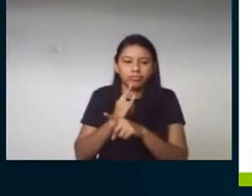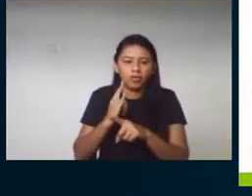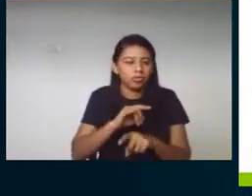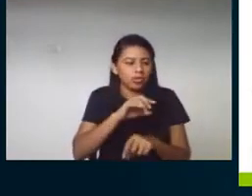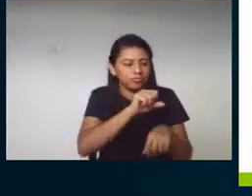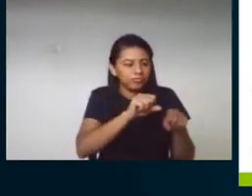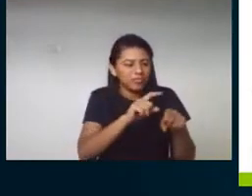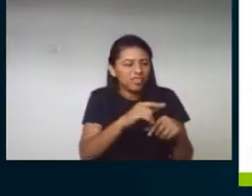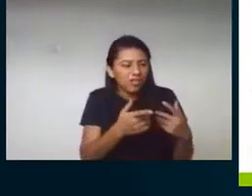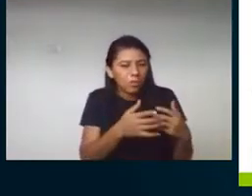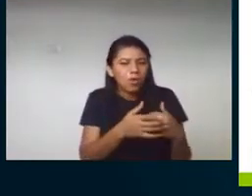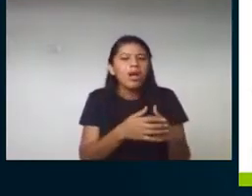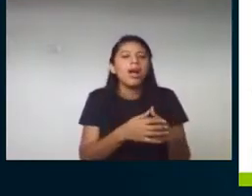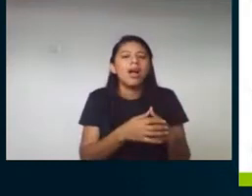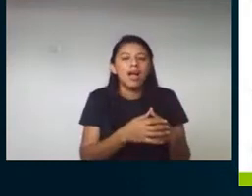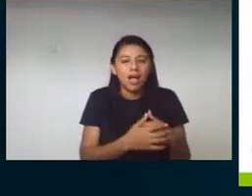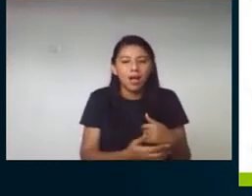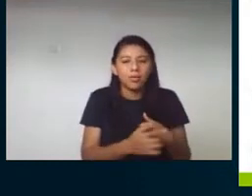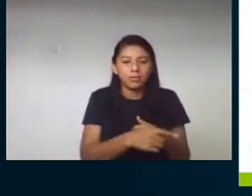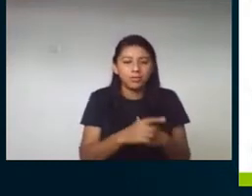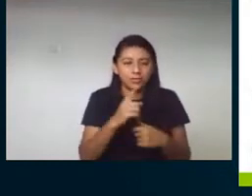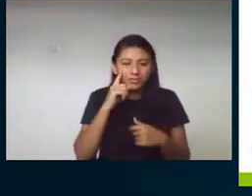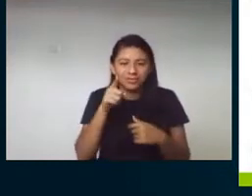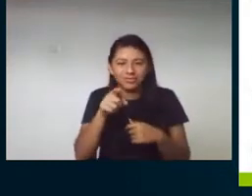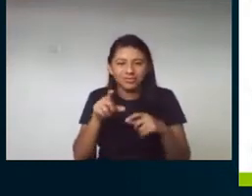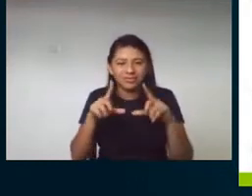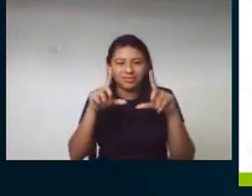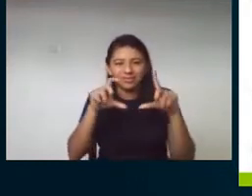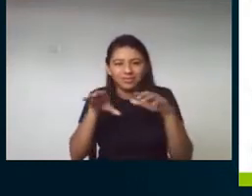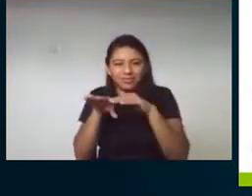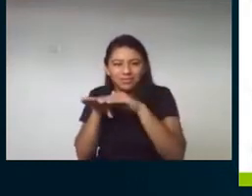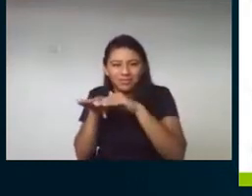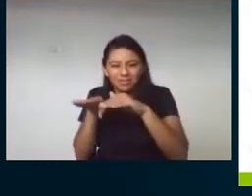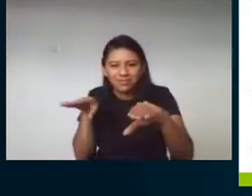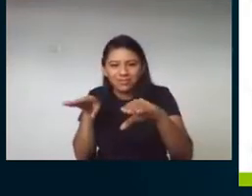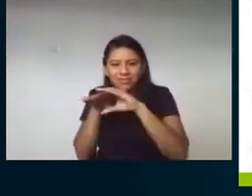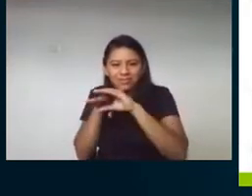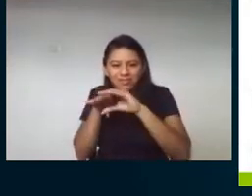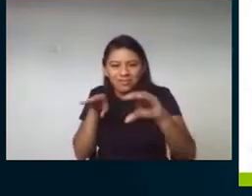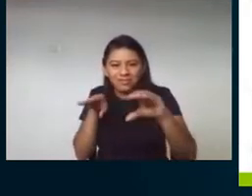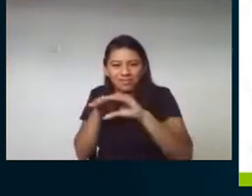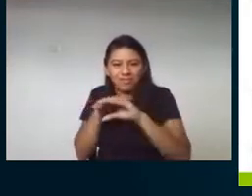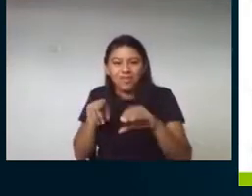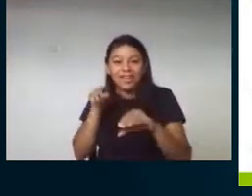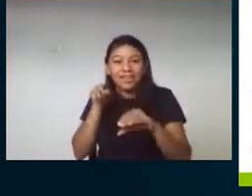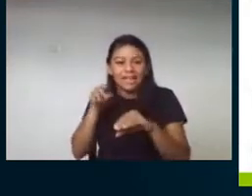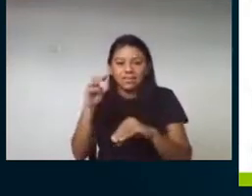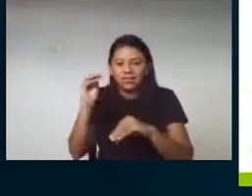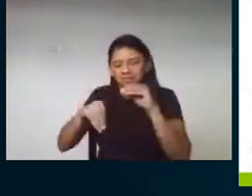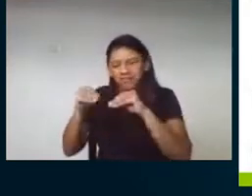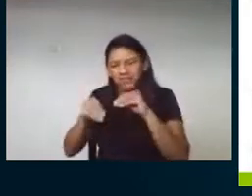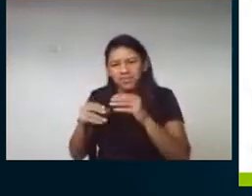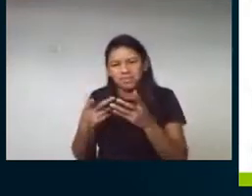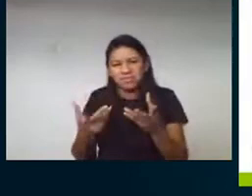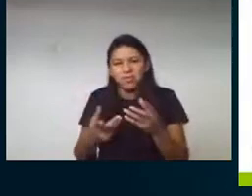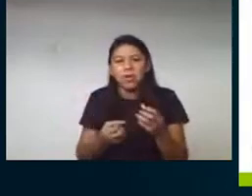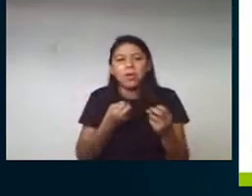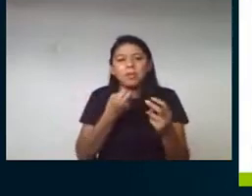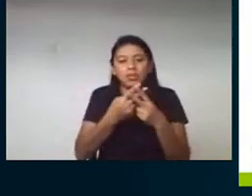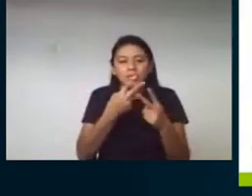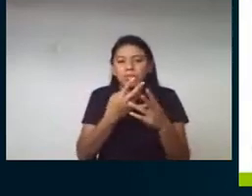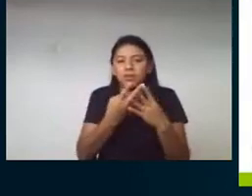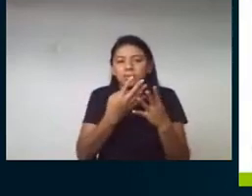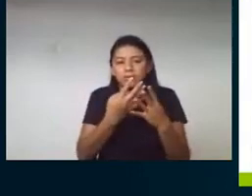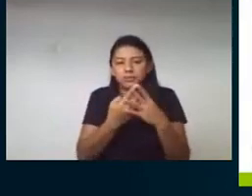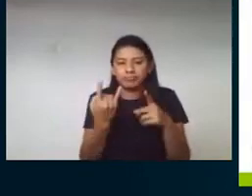que es asignarle volúmenes de control que resuelvan pues los modelos matemáticos que describen el comportamiento